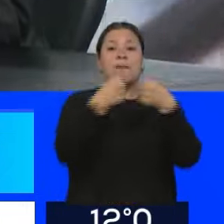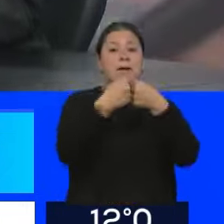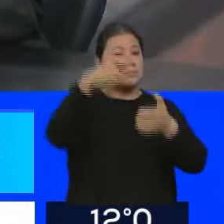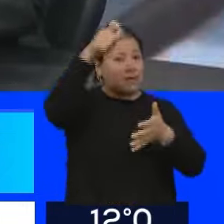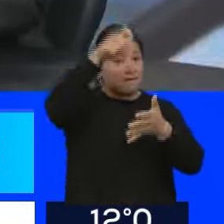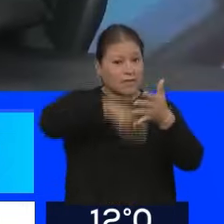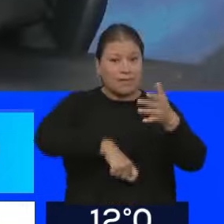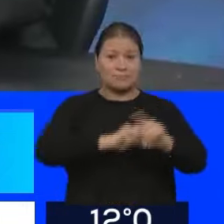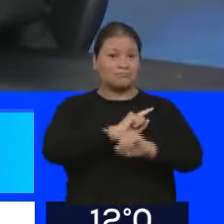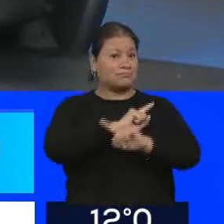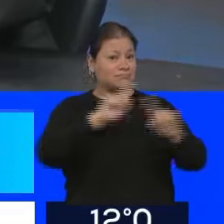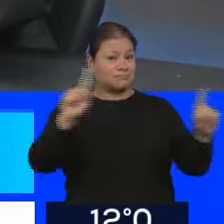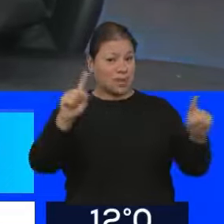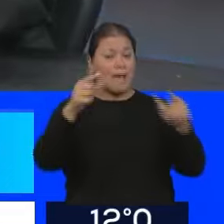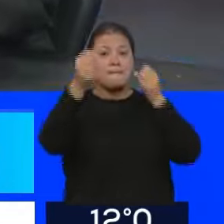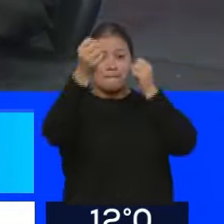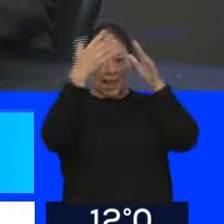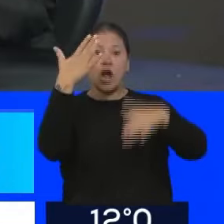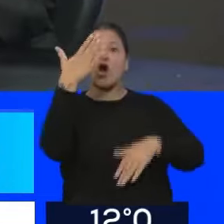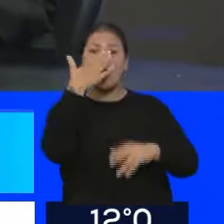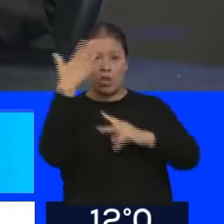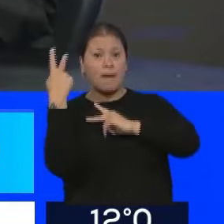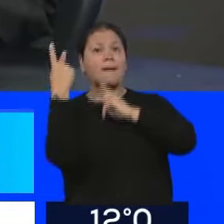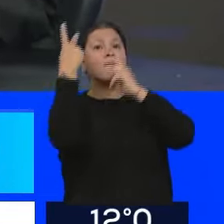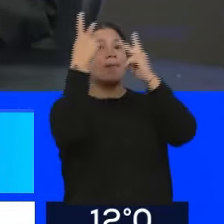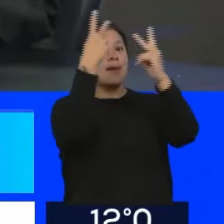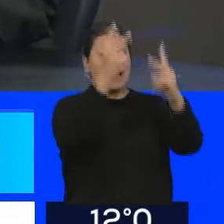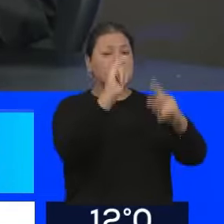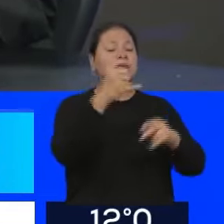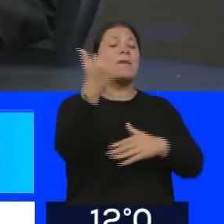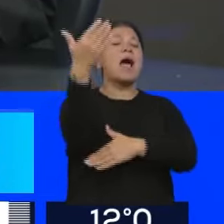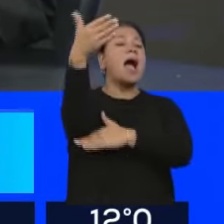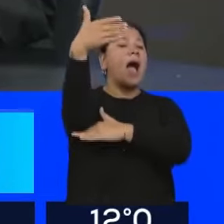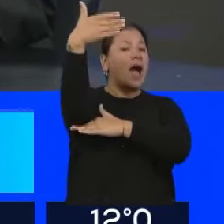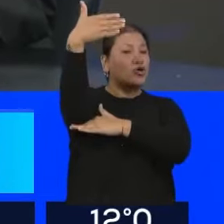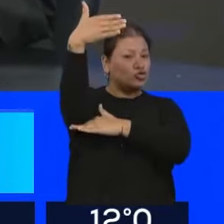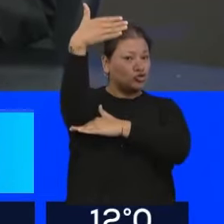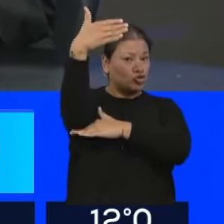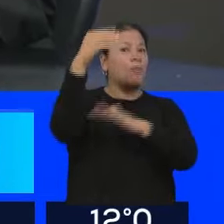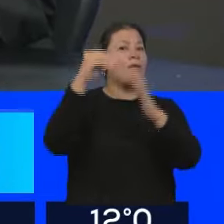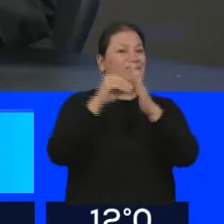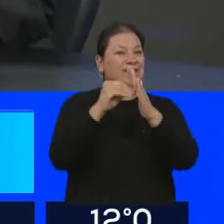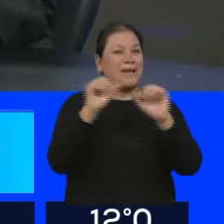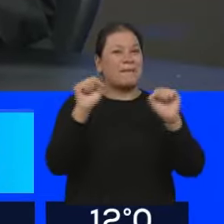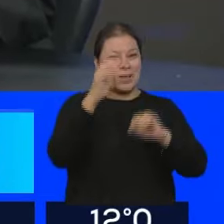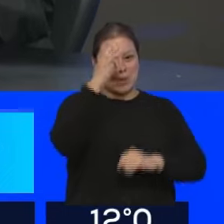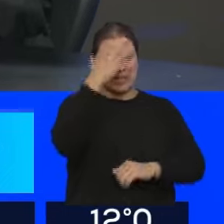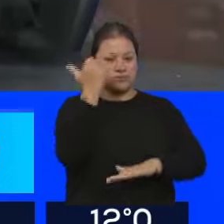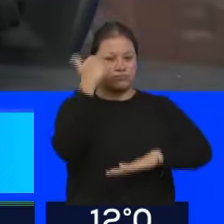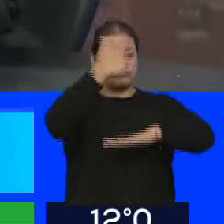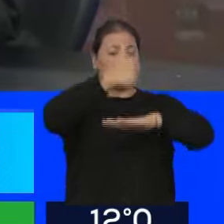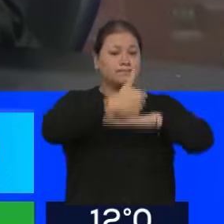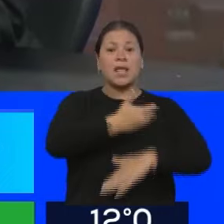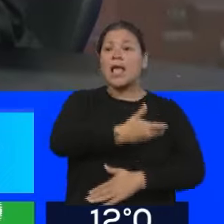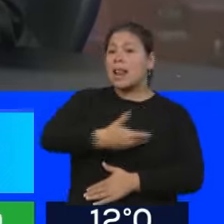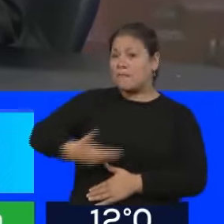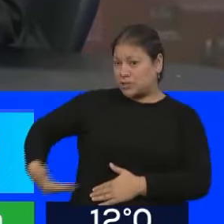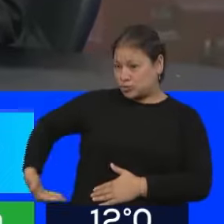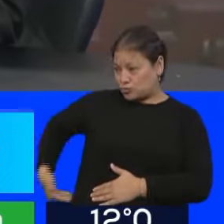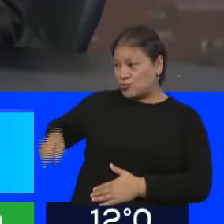de que Milei vaya a Córdoba a participar del acto por la fecha patria. Eso es lo que va a ocurrir. El presidente ha confirmado que estará con